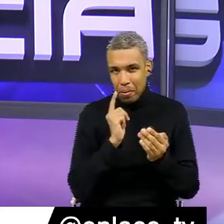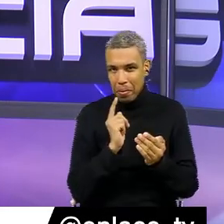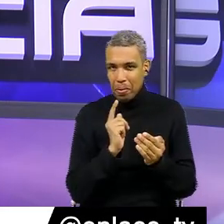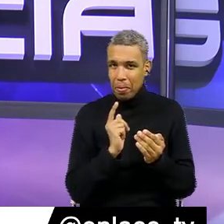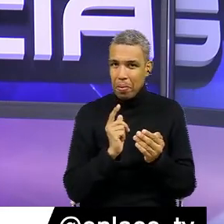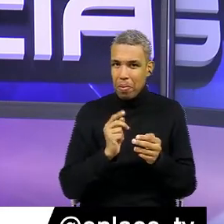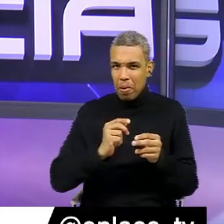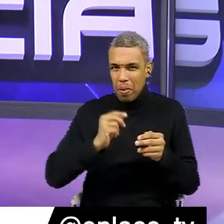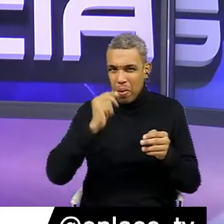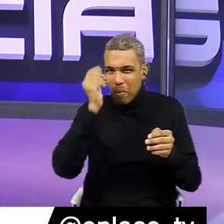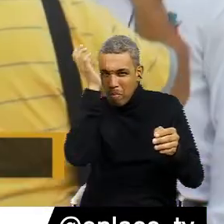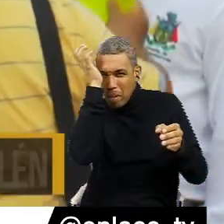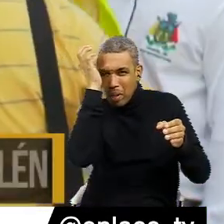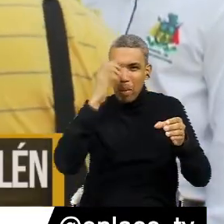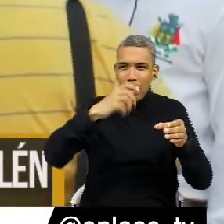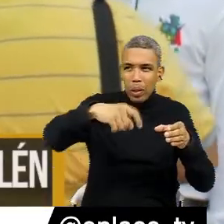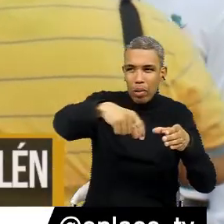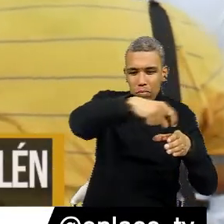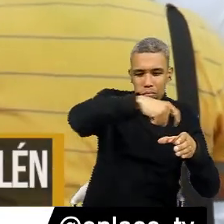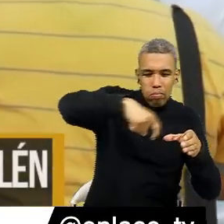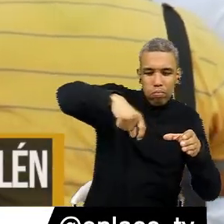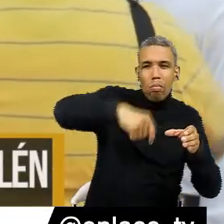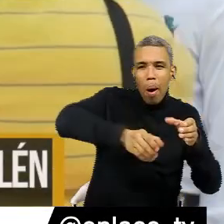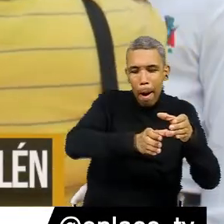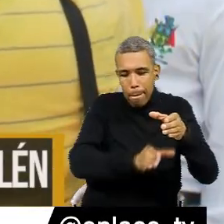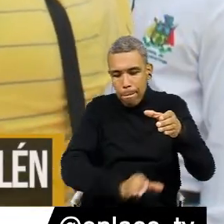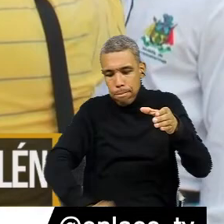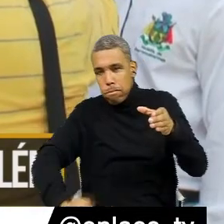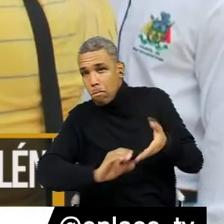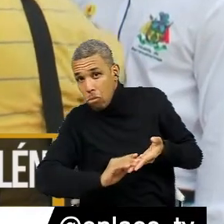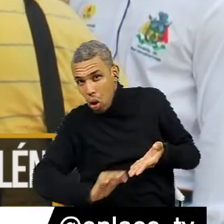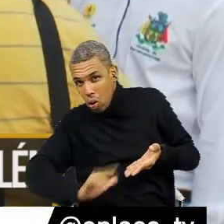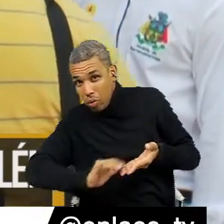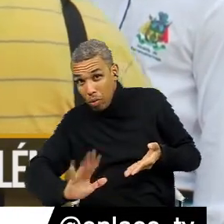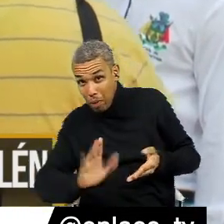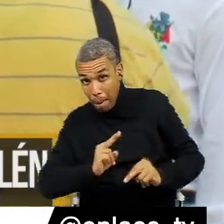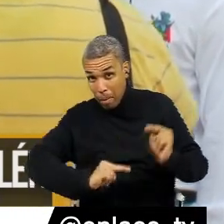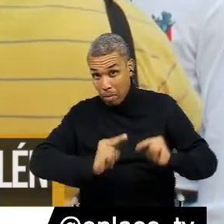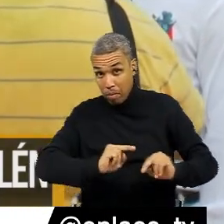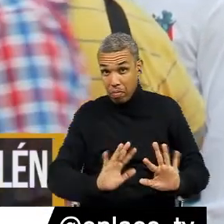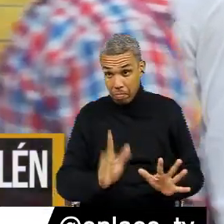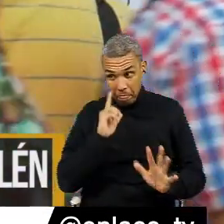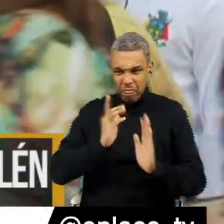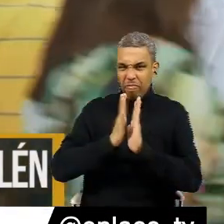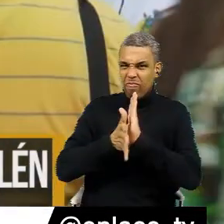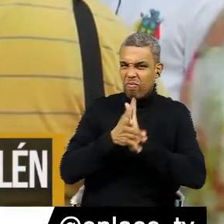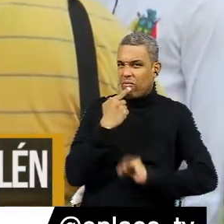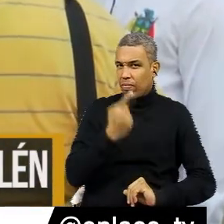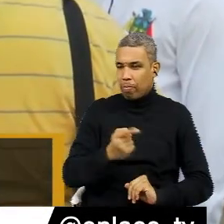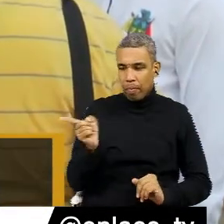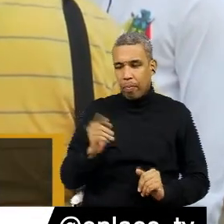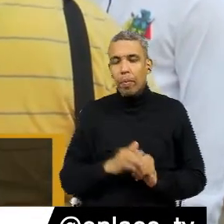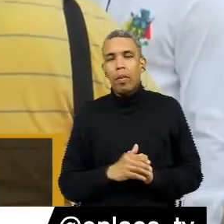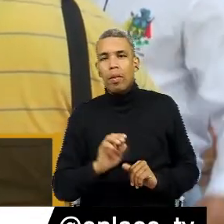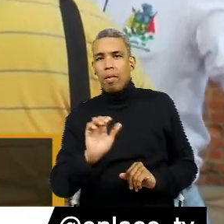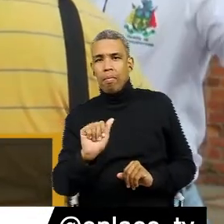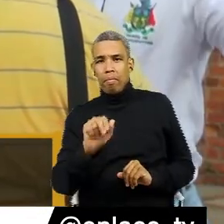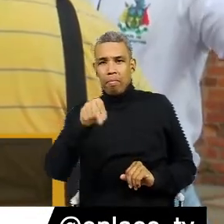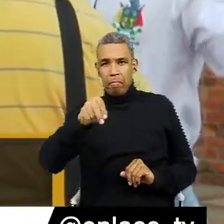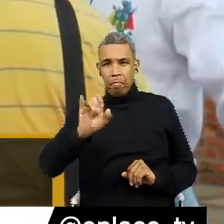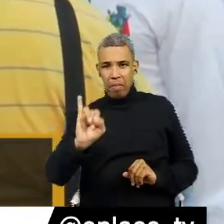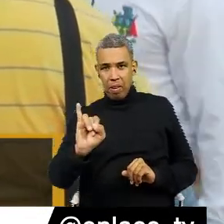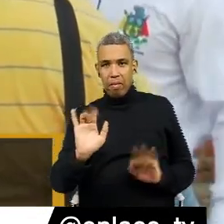ciudad. Respecto al permiso dado por la ANI, sí, ayer la Agencia Nacional de Infraestructura nos otorgó el permiso para la